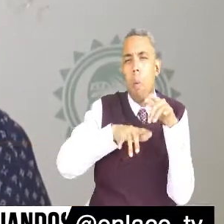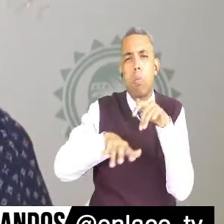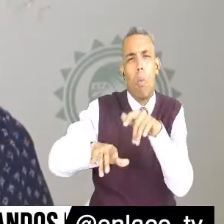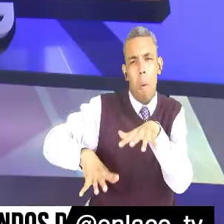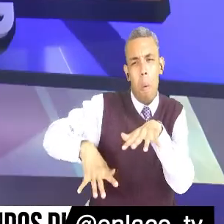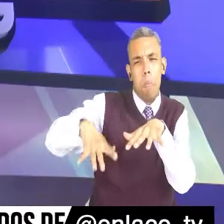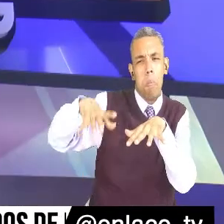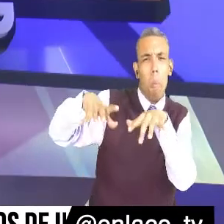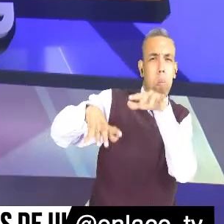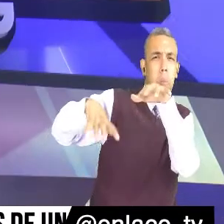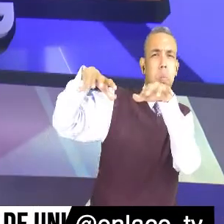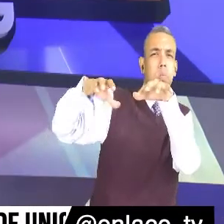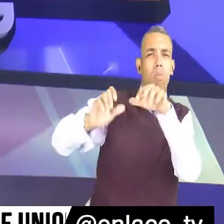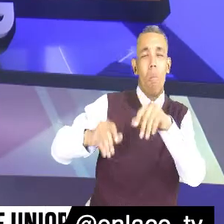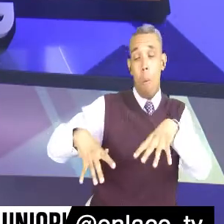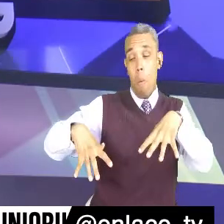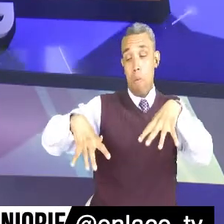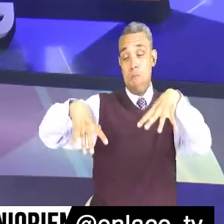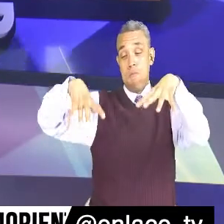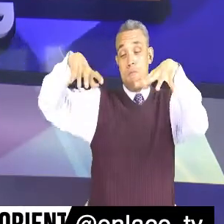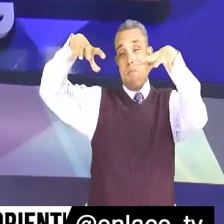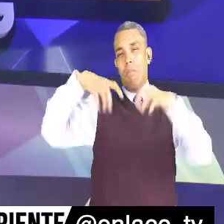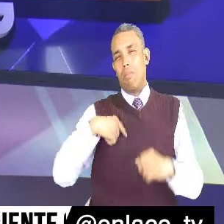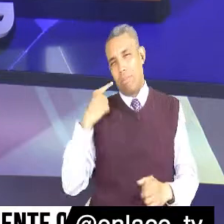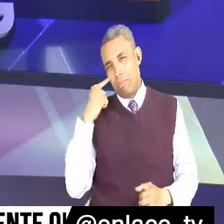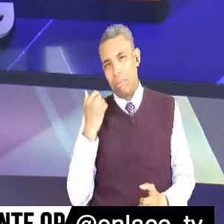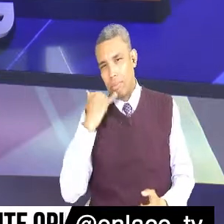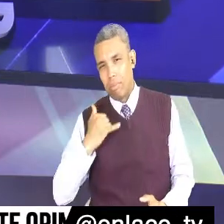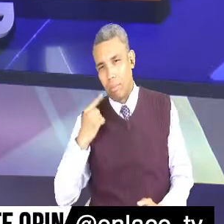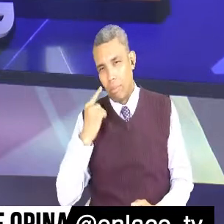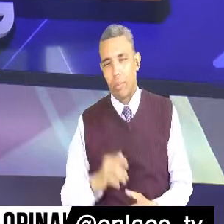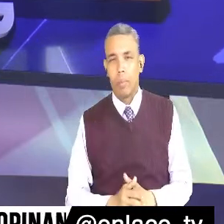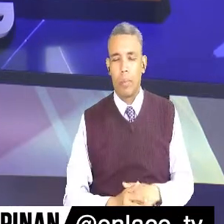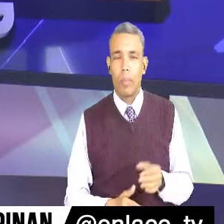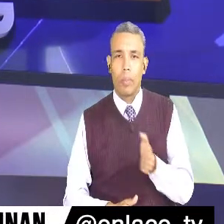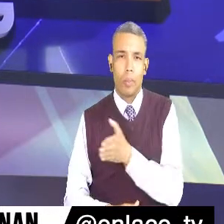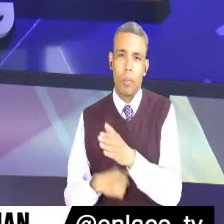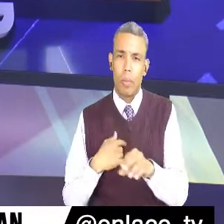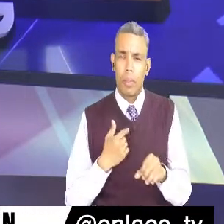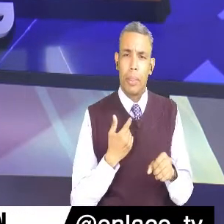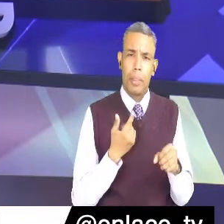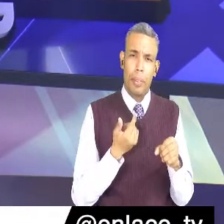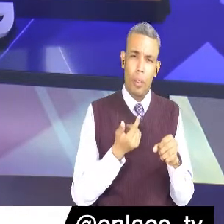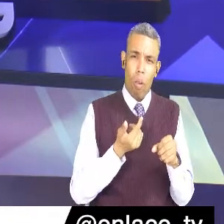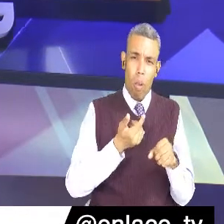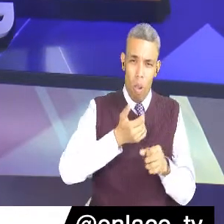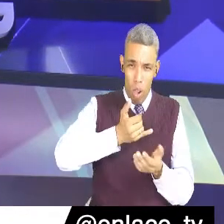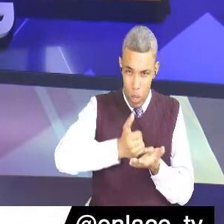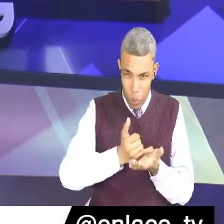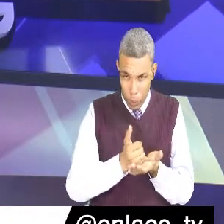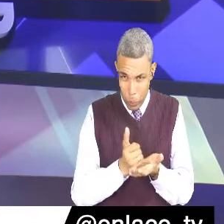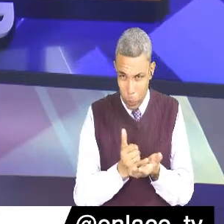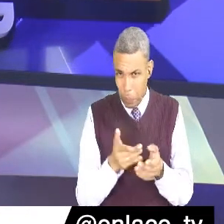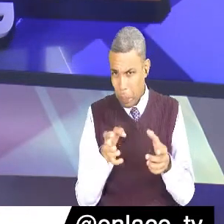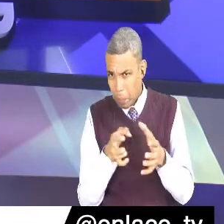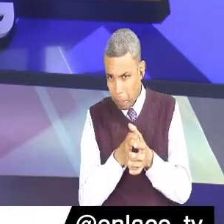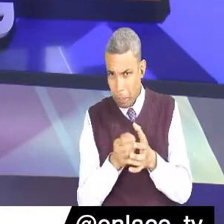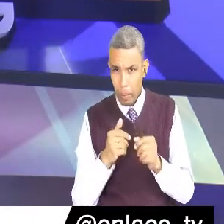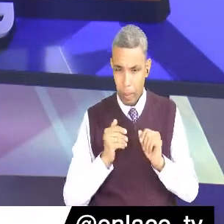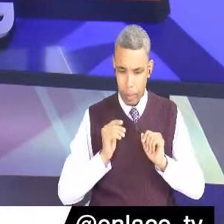ciudad. La Junta Protectora de Animales adelanta jornadas de sensibilización para que los propietarios de mascotas